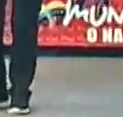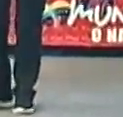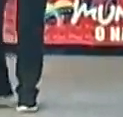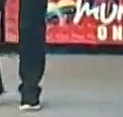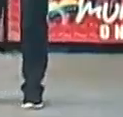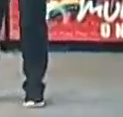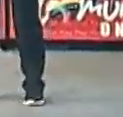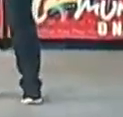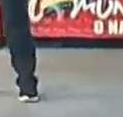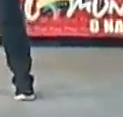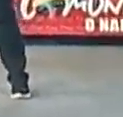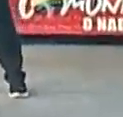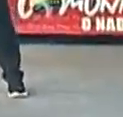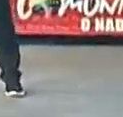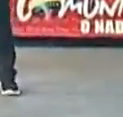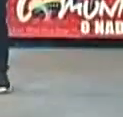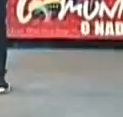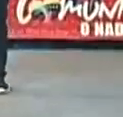o nada.